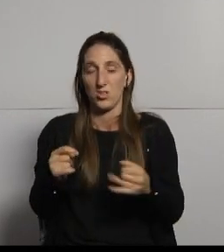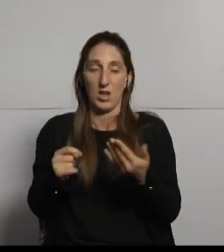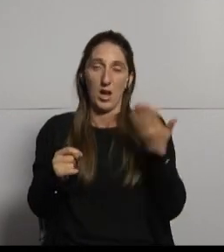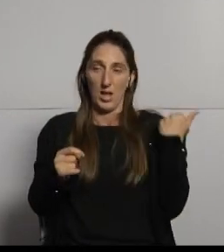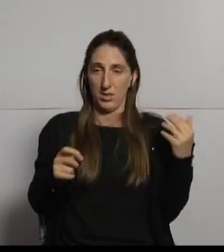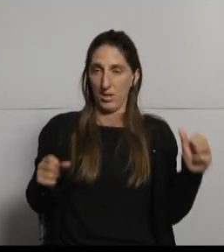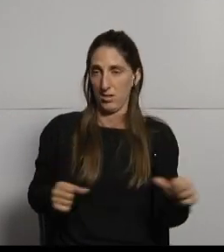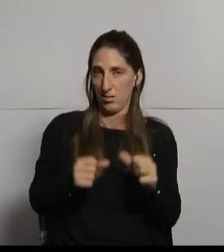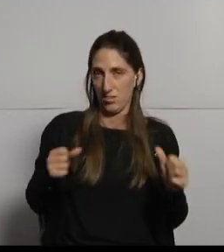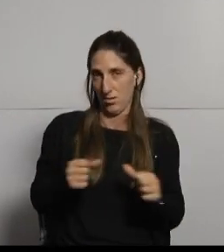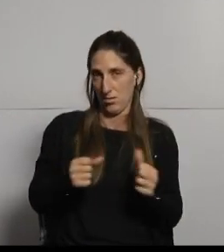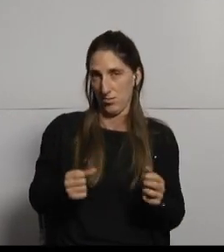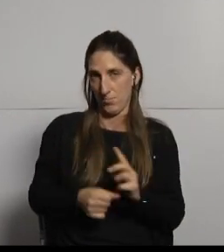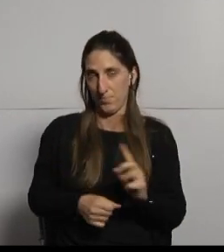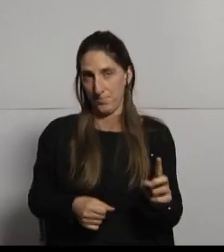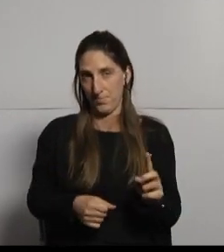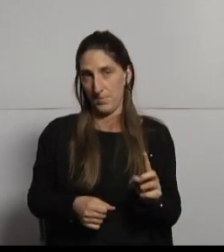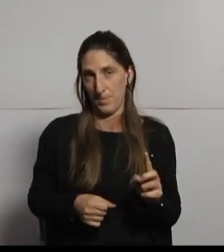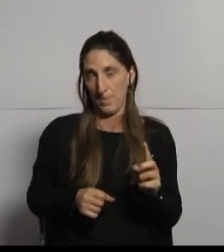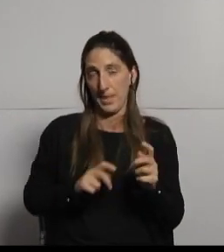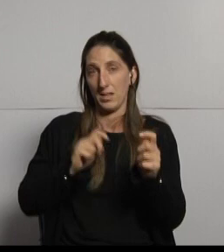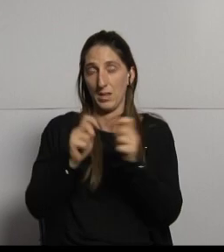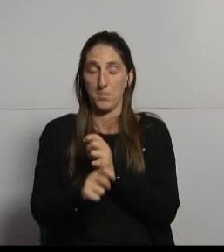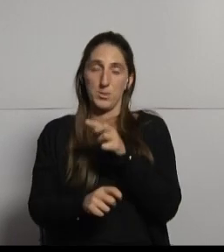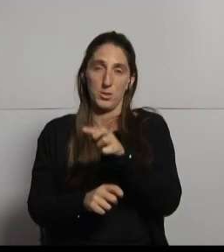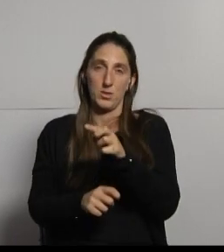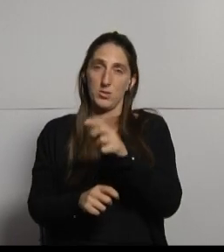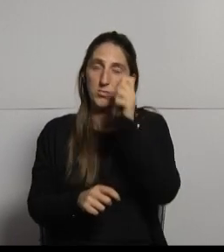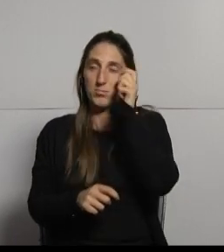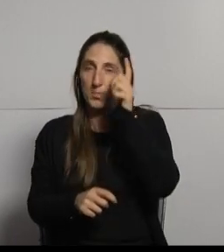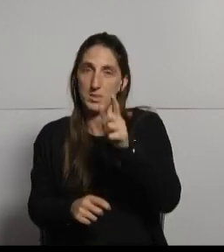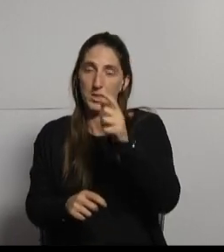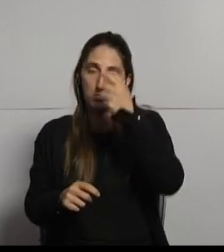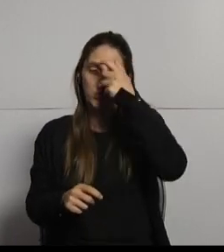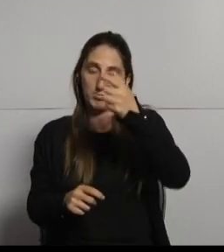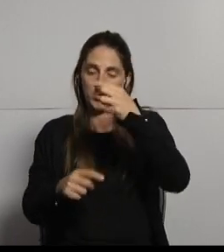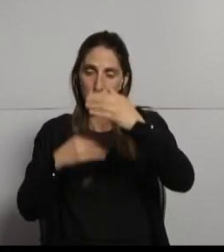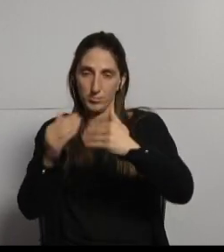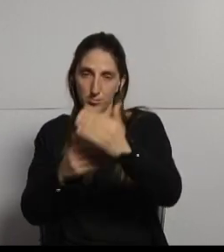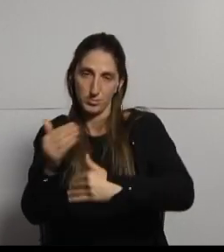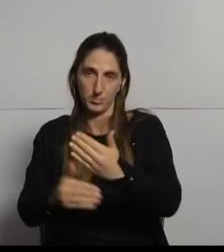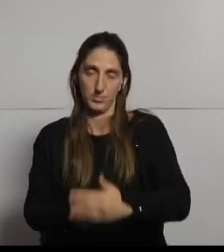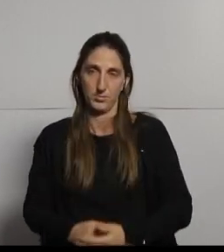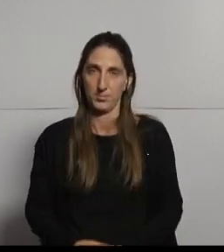hecho, sino que sustituyo eso, adquiero la capacidad especializada y construyo sobre eso.